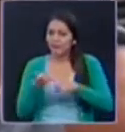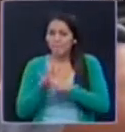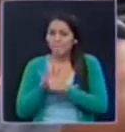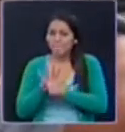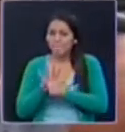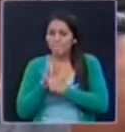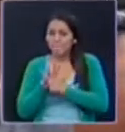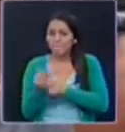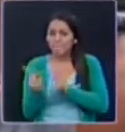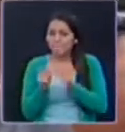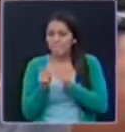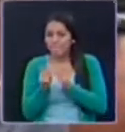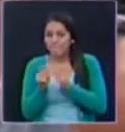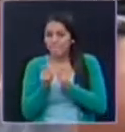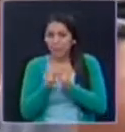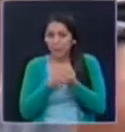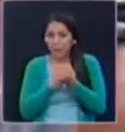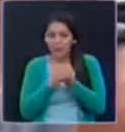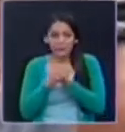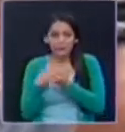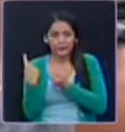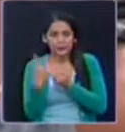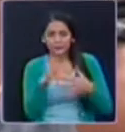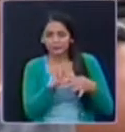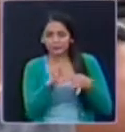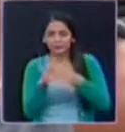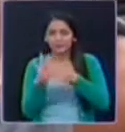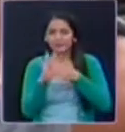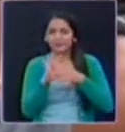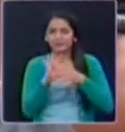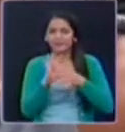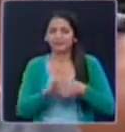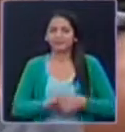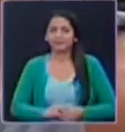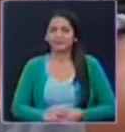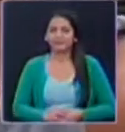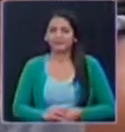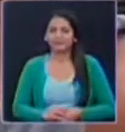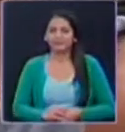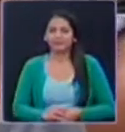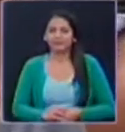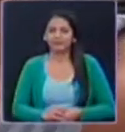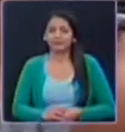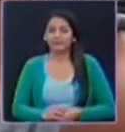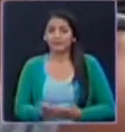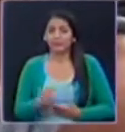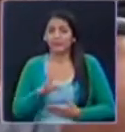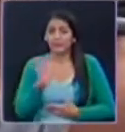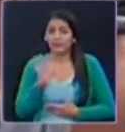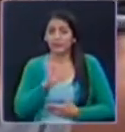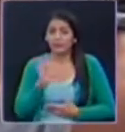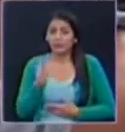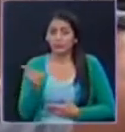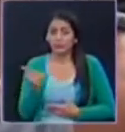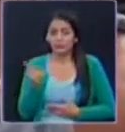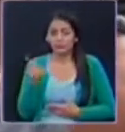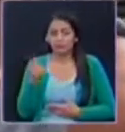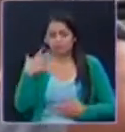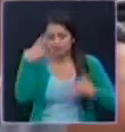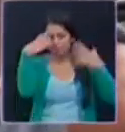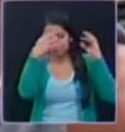salga también atrás del compañero, también a apoyar. No, creo que el profe es un profesor muy, muy capaz, que él